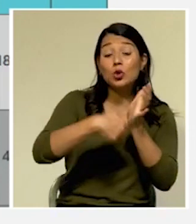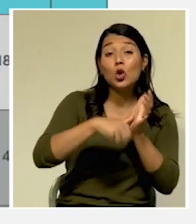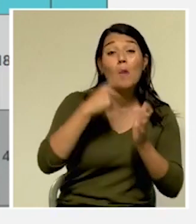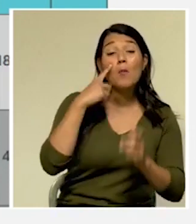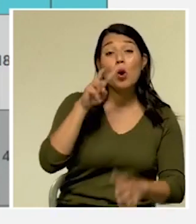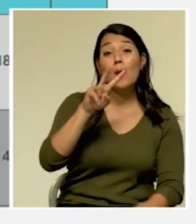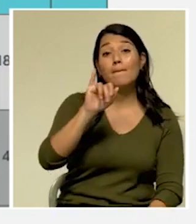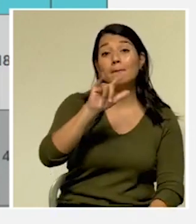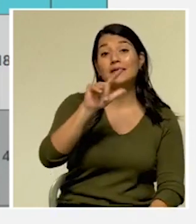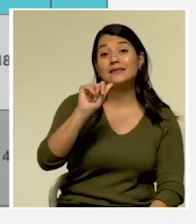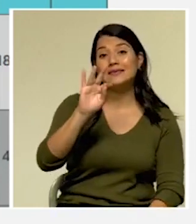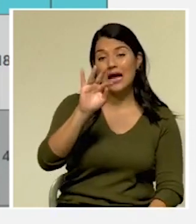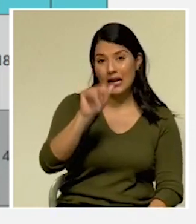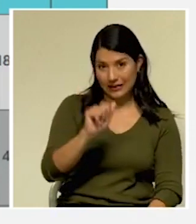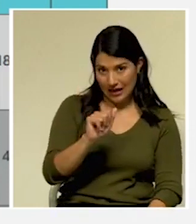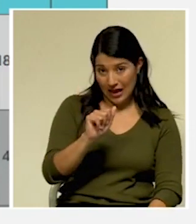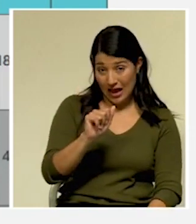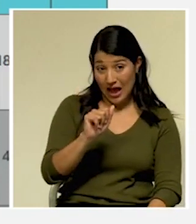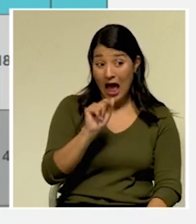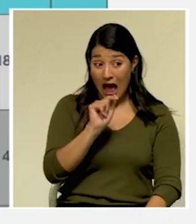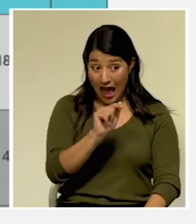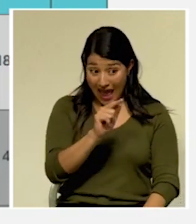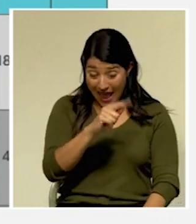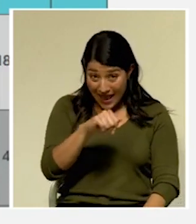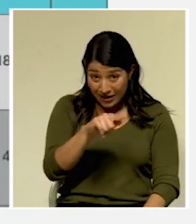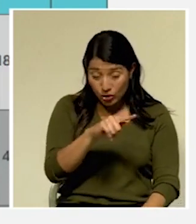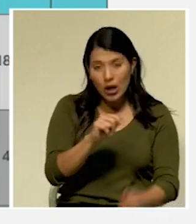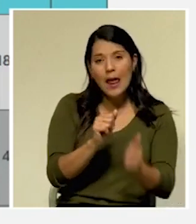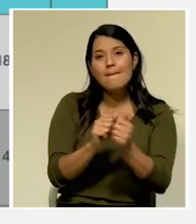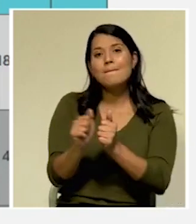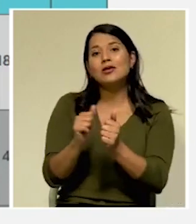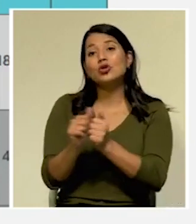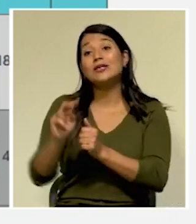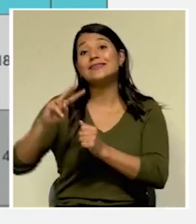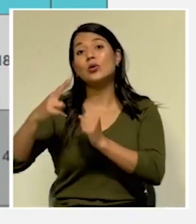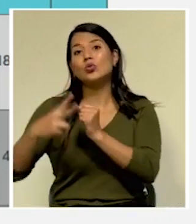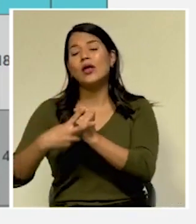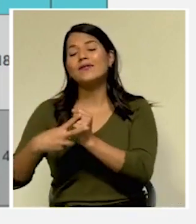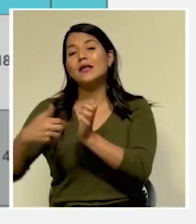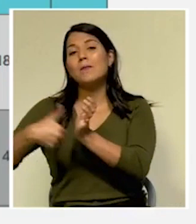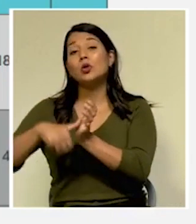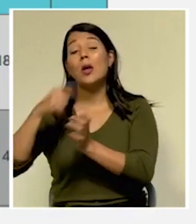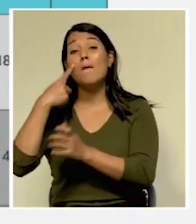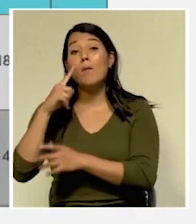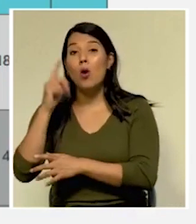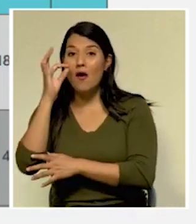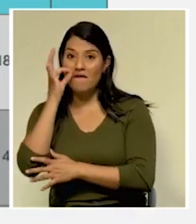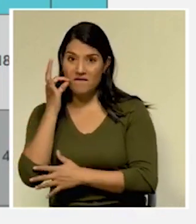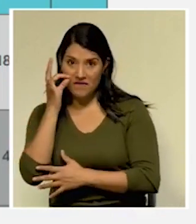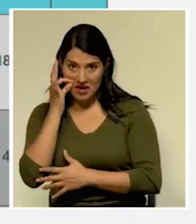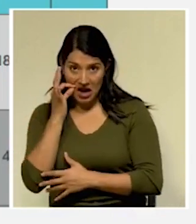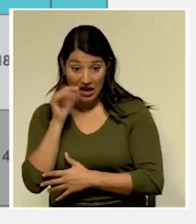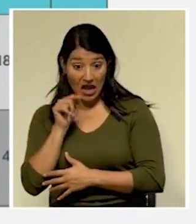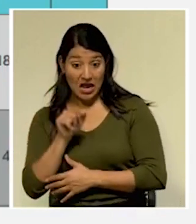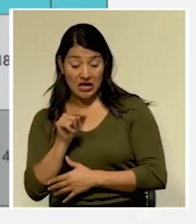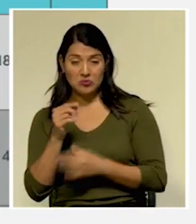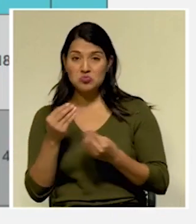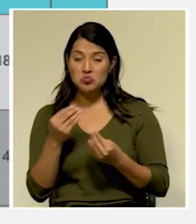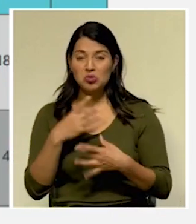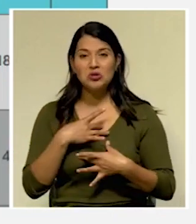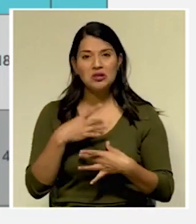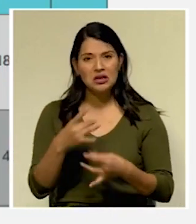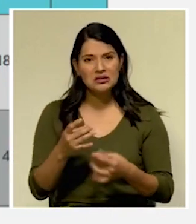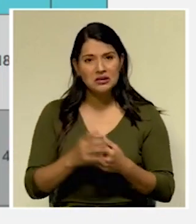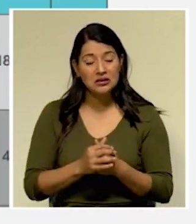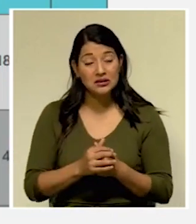hay una tendencia mayor a darle el voto, la intención de voto, a José María Figueres, ¿verdad? Eso es un caso bastante interesante